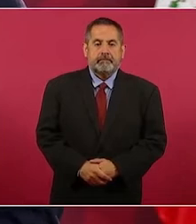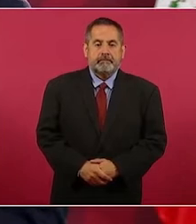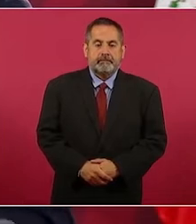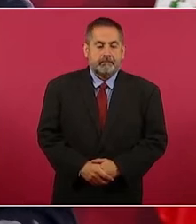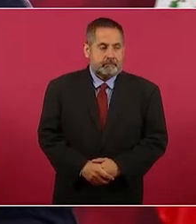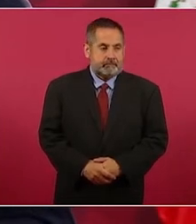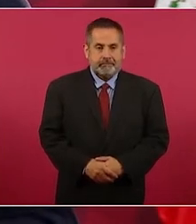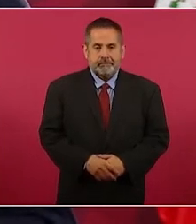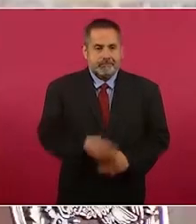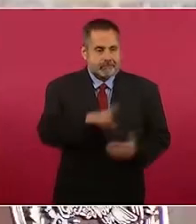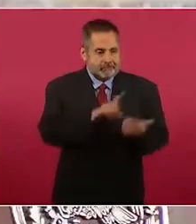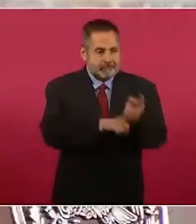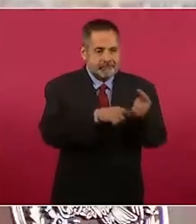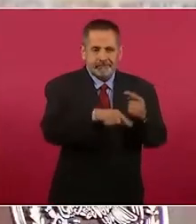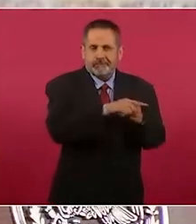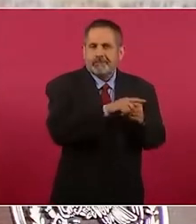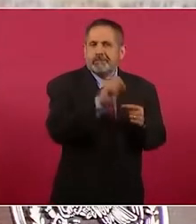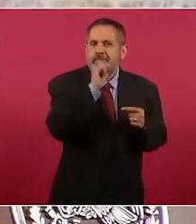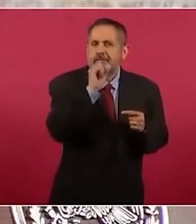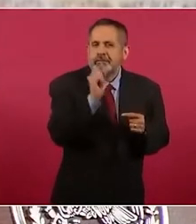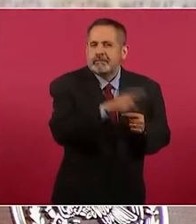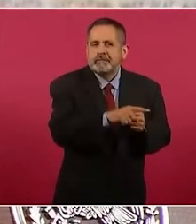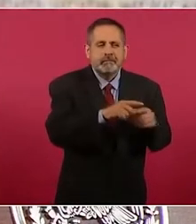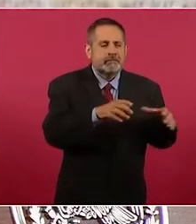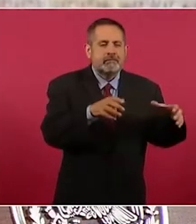Entre ellos, el presidente